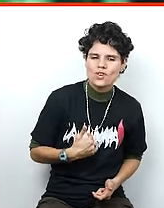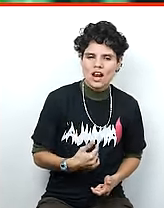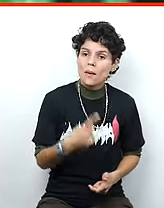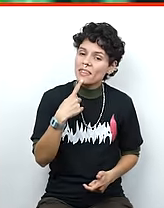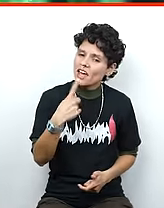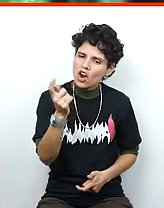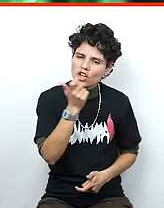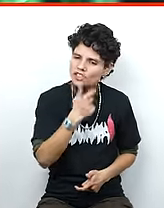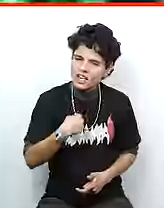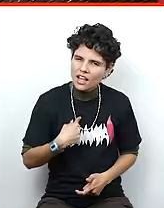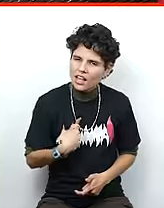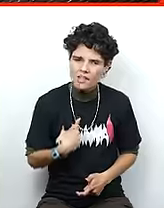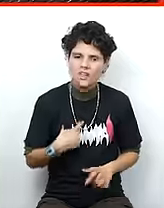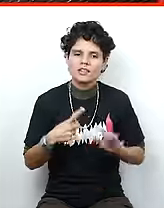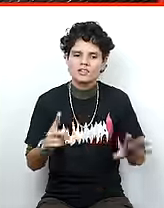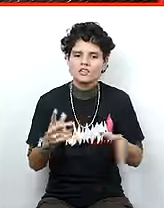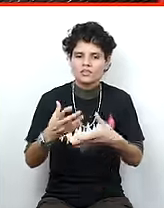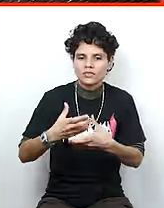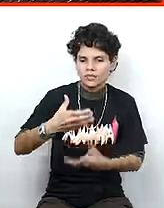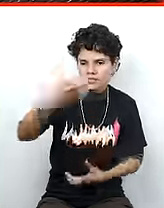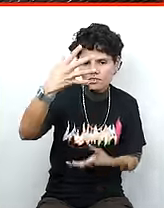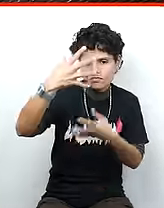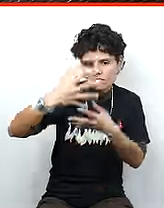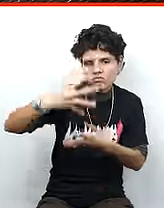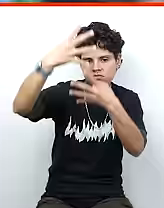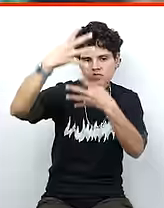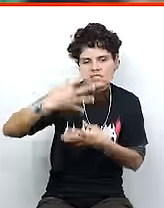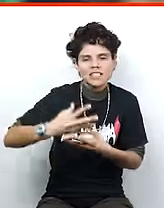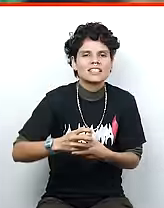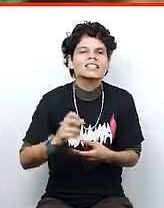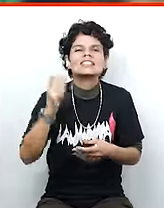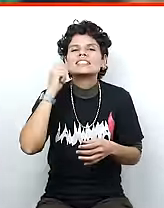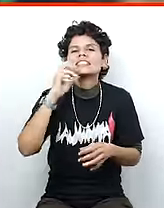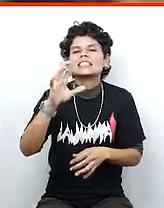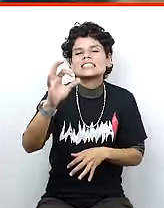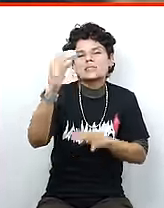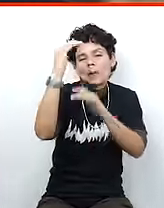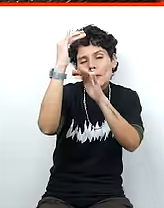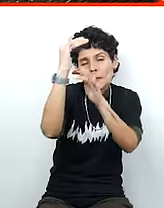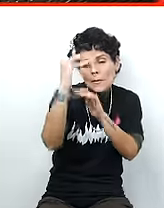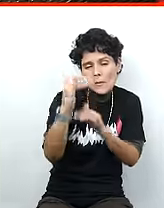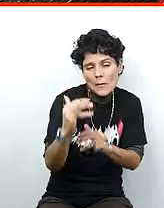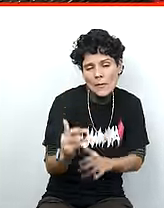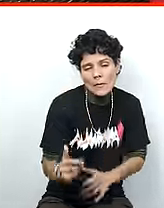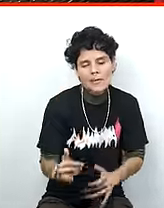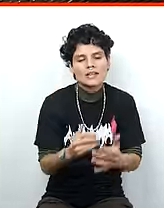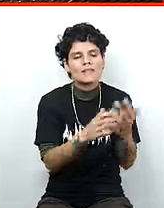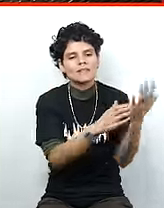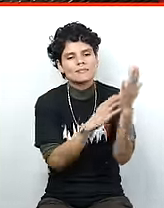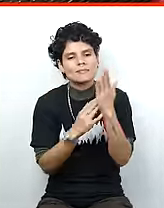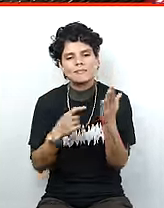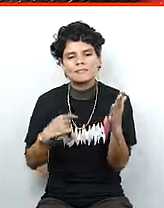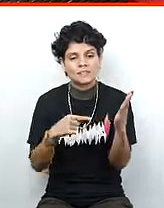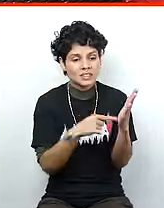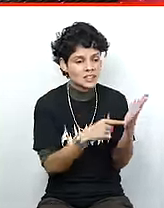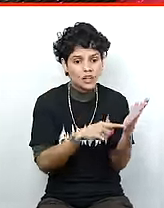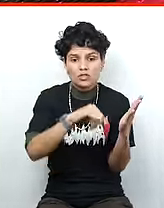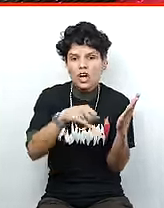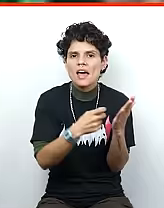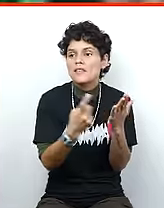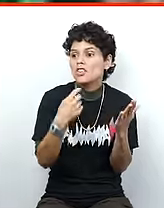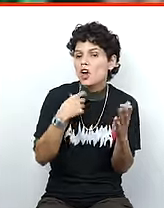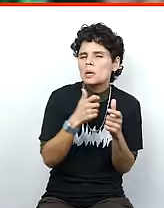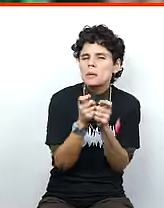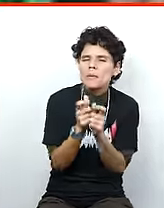Me dijeron que no se iba a reír. Te escribo, hermano, por Instagram como 50 líneas. Y se lo muestro a los chiquillos, le estoy escribiendo a Juliano